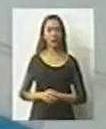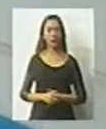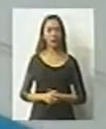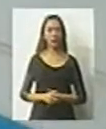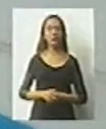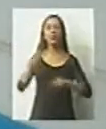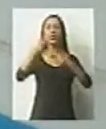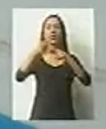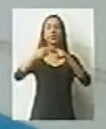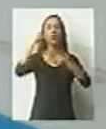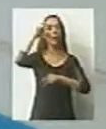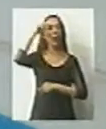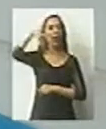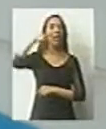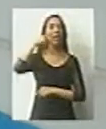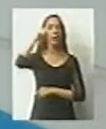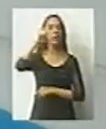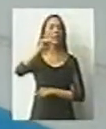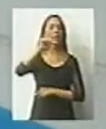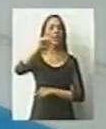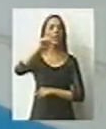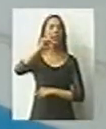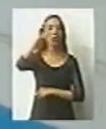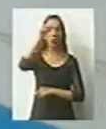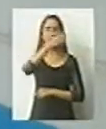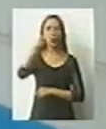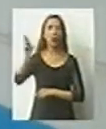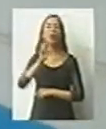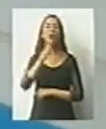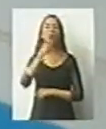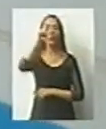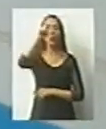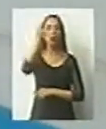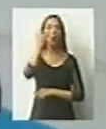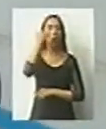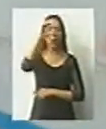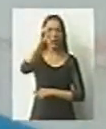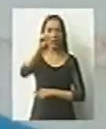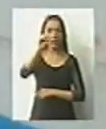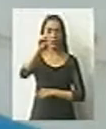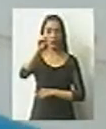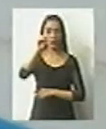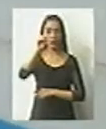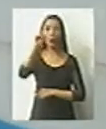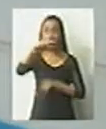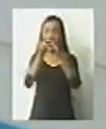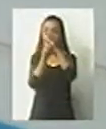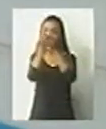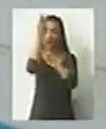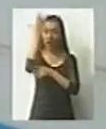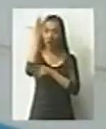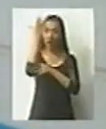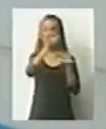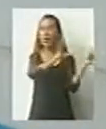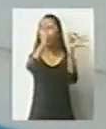Emilio Cayo, no estuvo presente en ningún momento. Sí, en un momento dado, en hora de la mañana, arribó hacia el lugar el señor